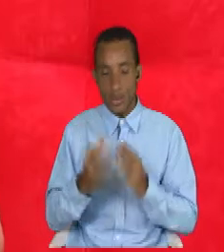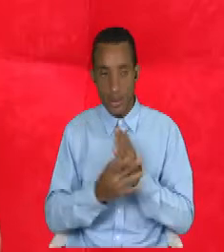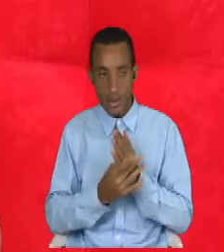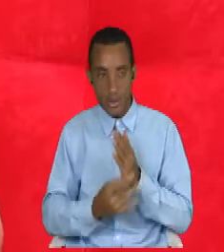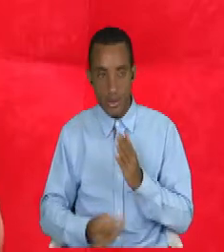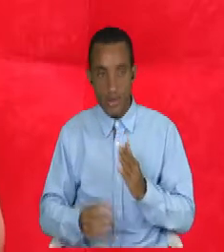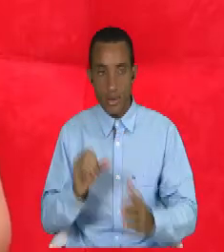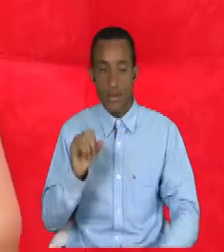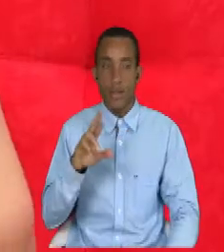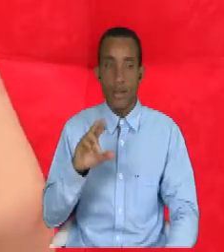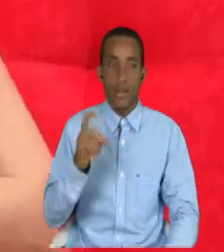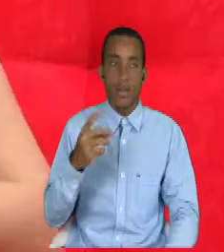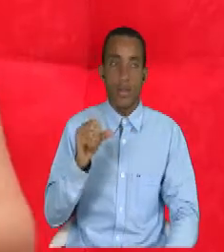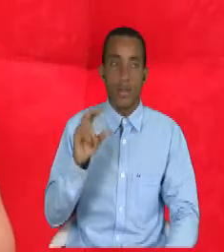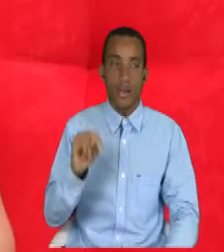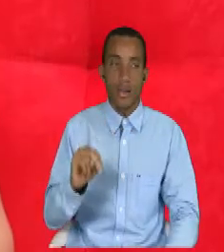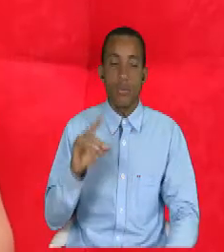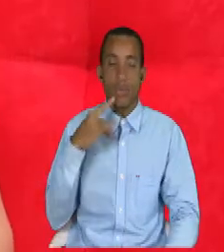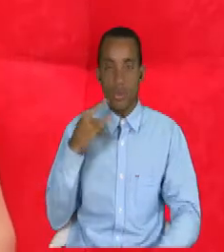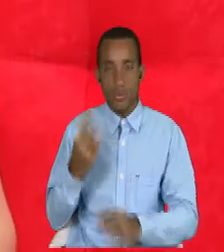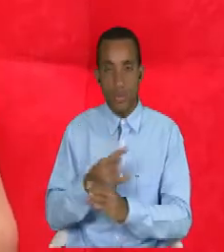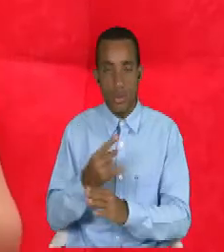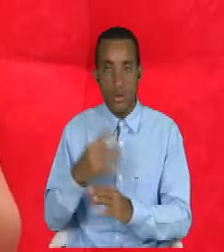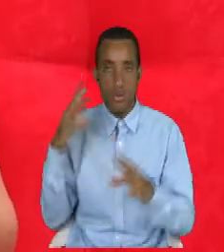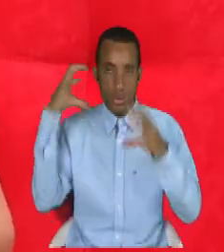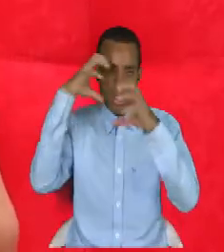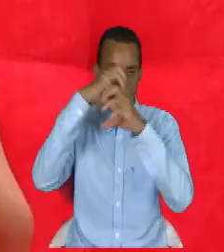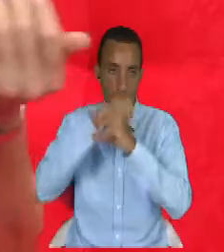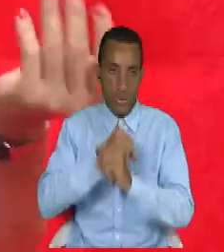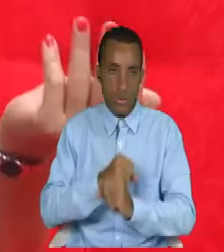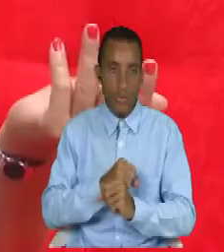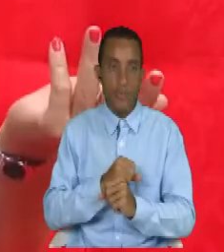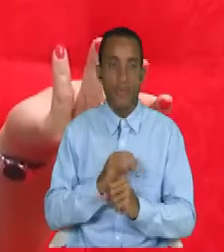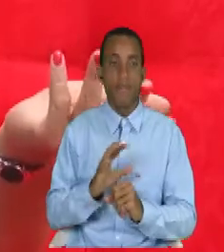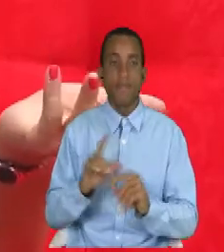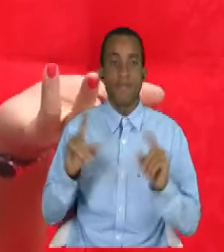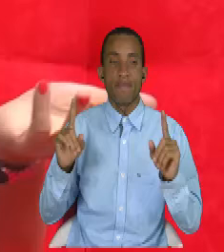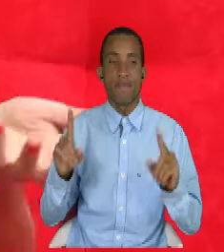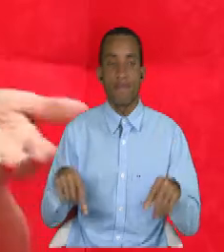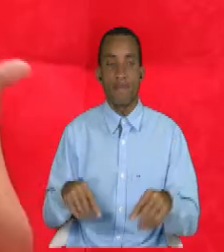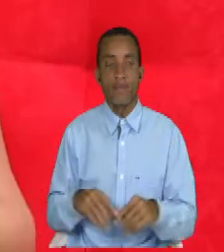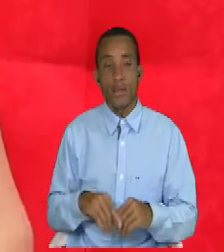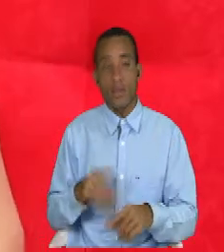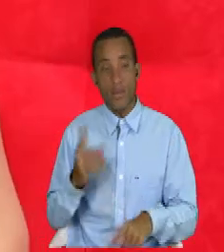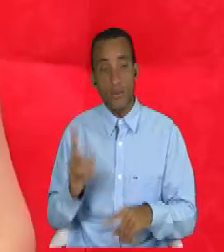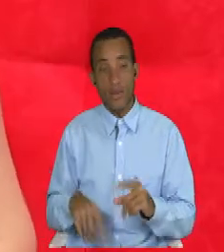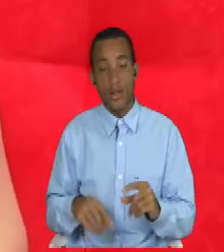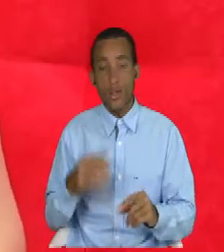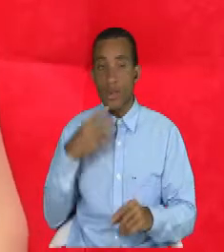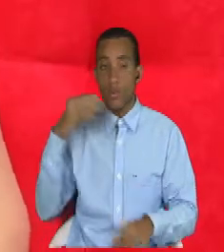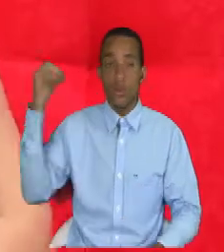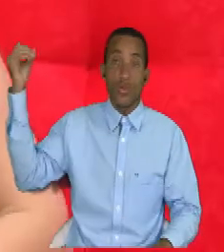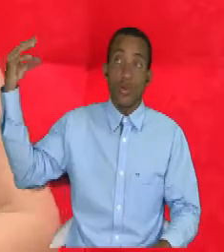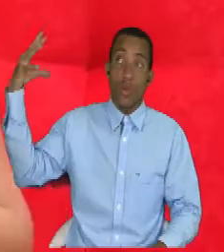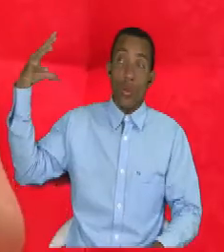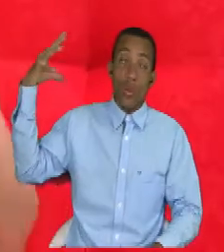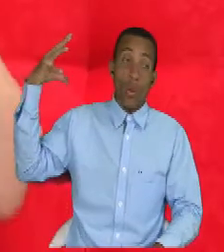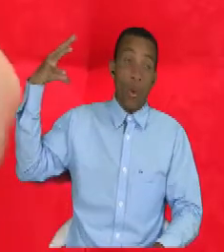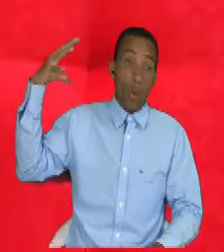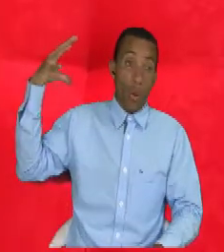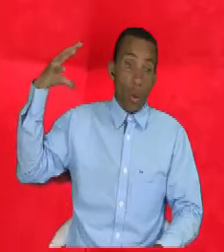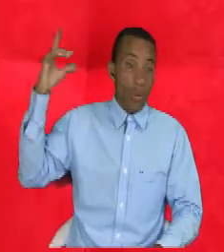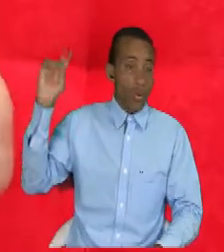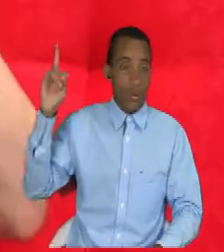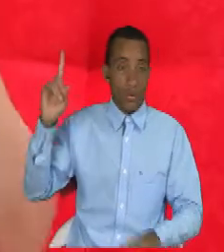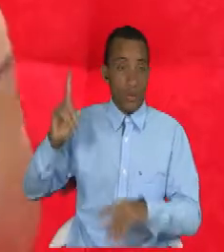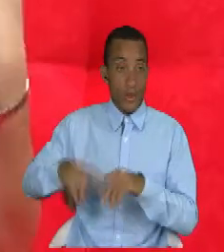óleos de argán lo podemos usar en las noches debido a que pues no podemos exponer lo tanto al sol y en la